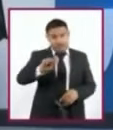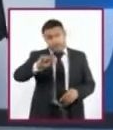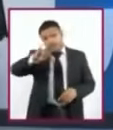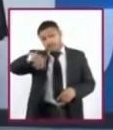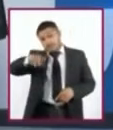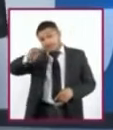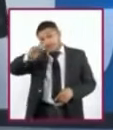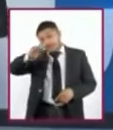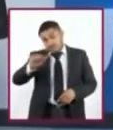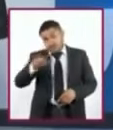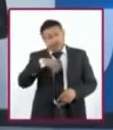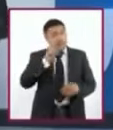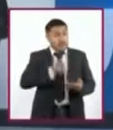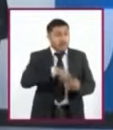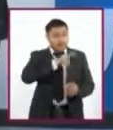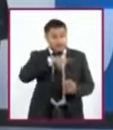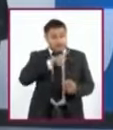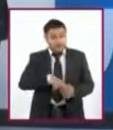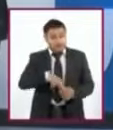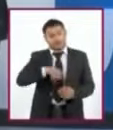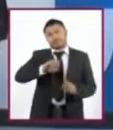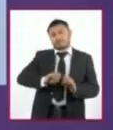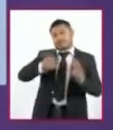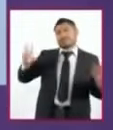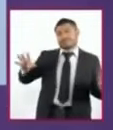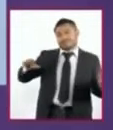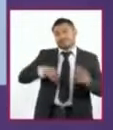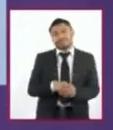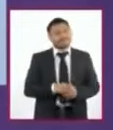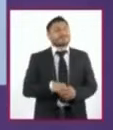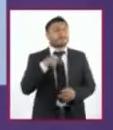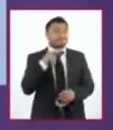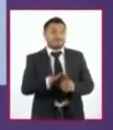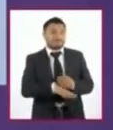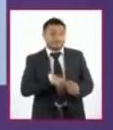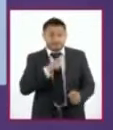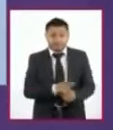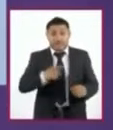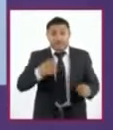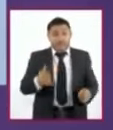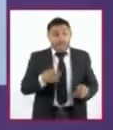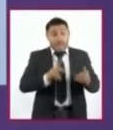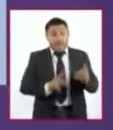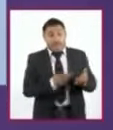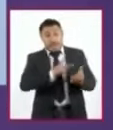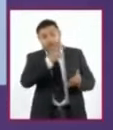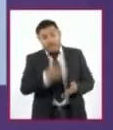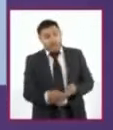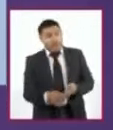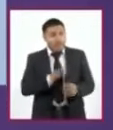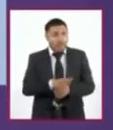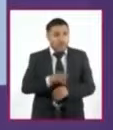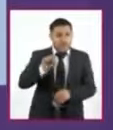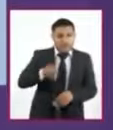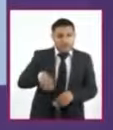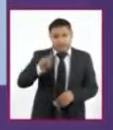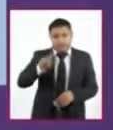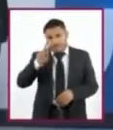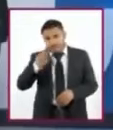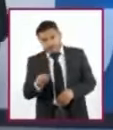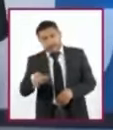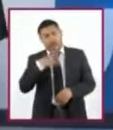naturaleza? Claro que existe, de hecho, en el reino animal. Y en el reino vegetal, la simetría es algo